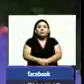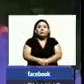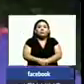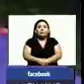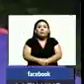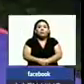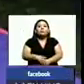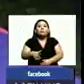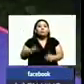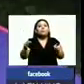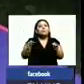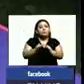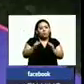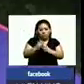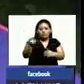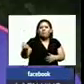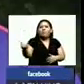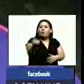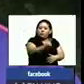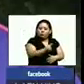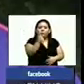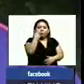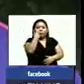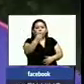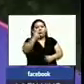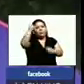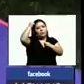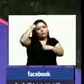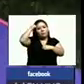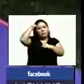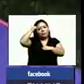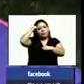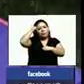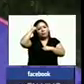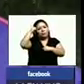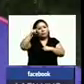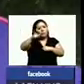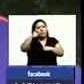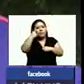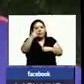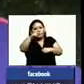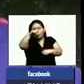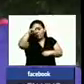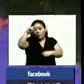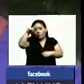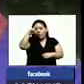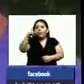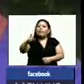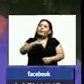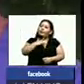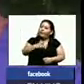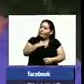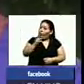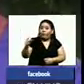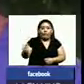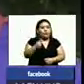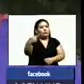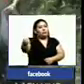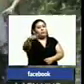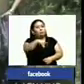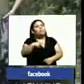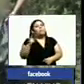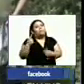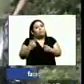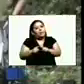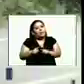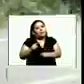Y que también La gente Trate de tomar Conciencia Aunque siento Que eso Es un trabajo Bastante difícil Que no va a estar fácil Pero algún día